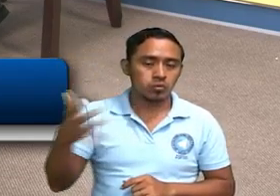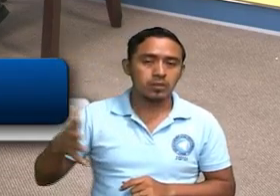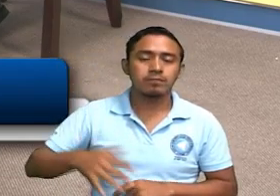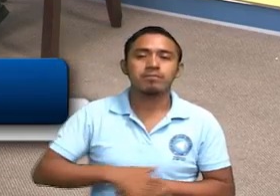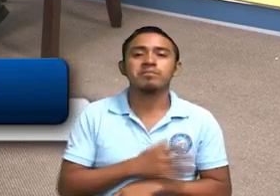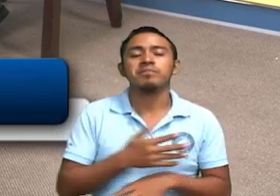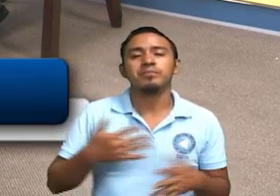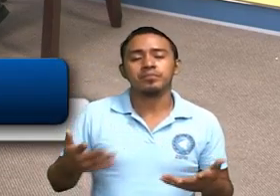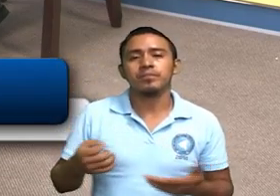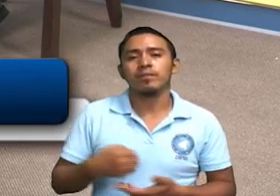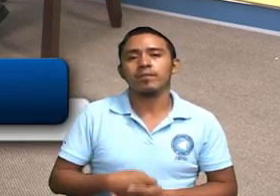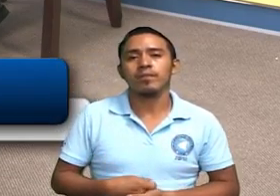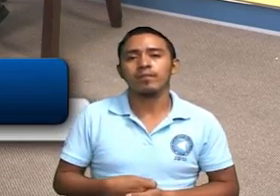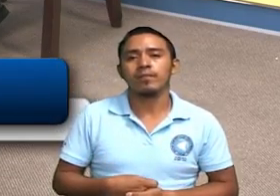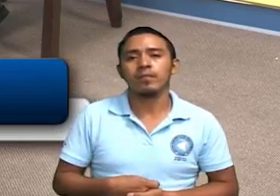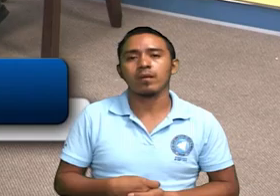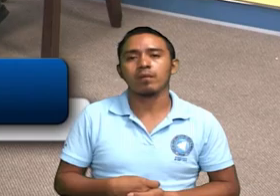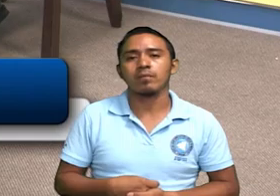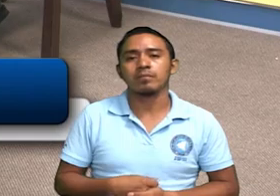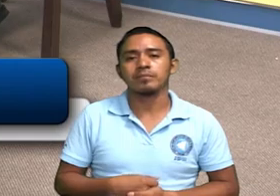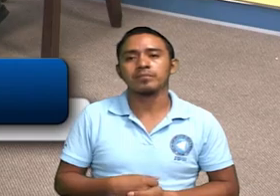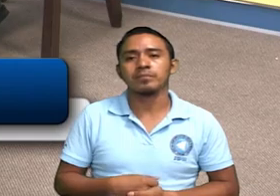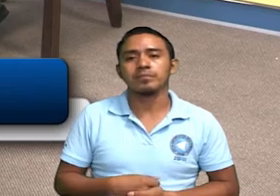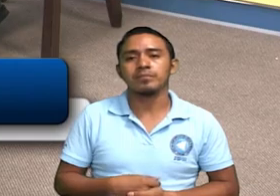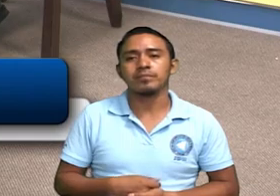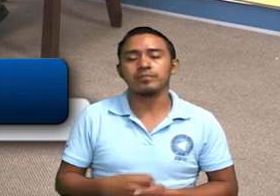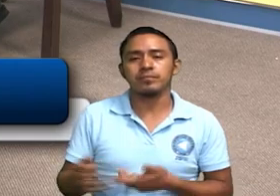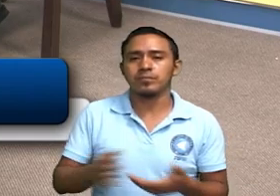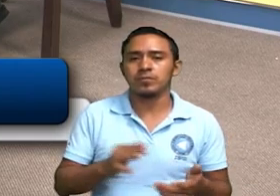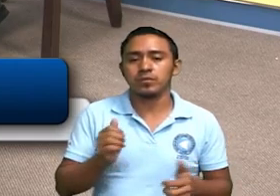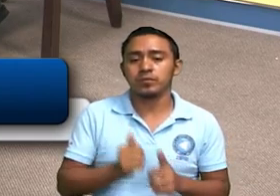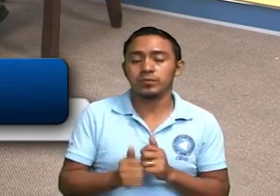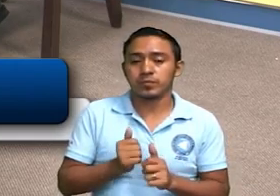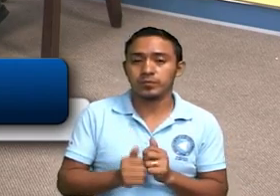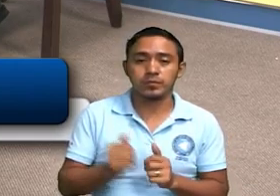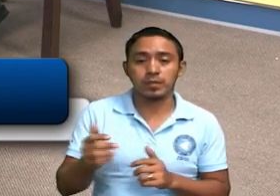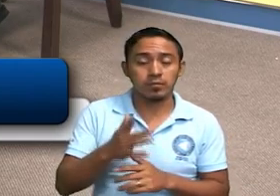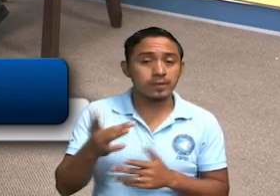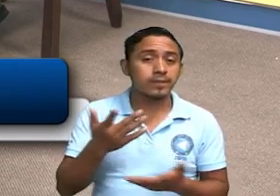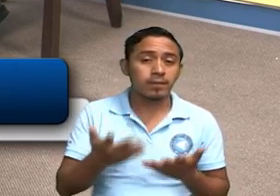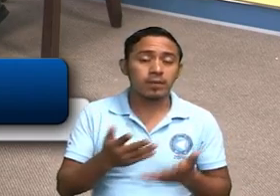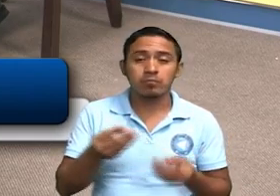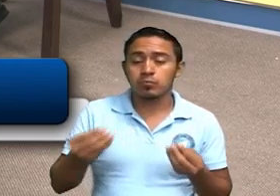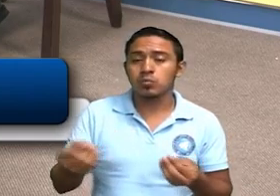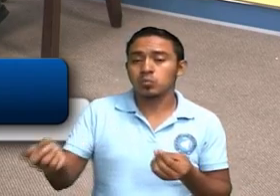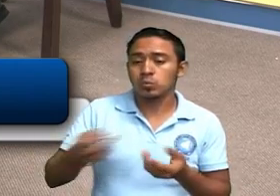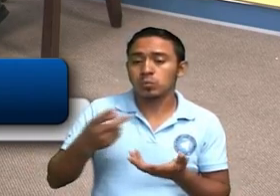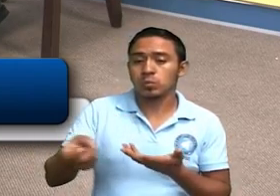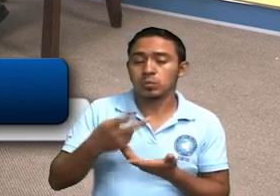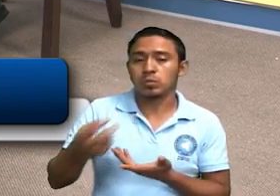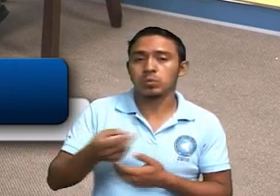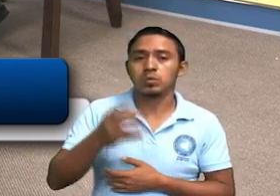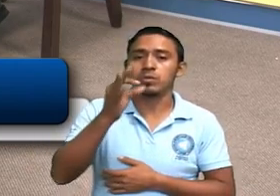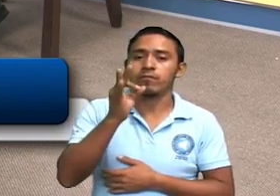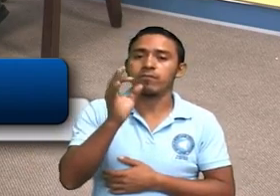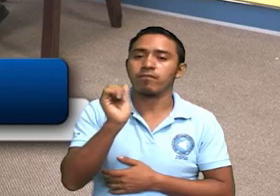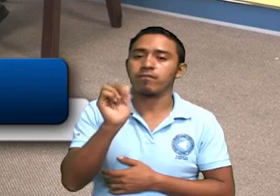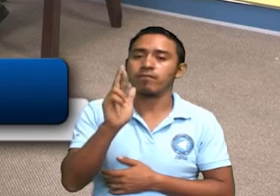Tenemos también otras causas de farmacológicos, por ejemplo, cuando hay abuso de